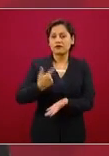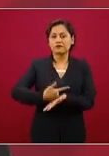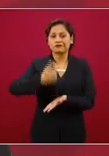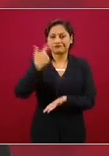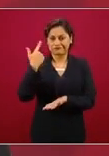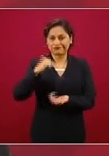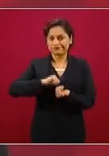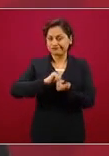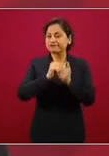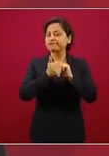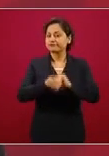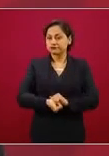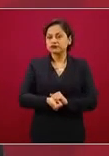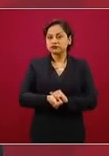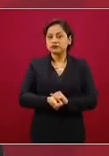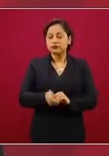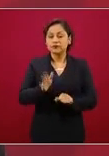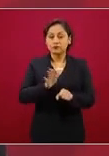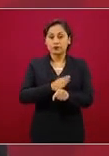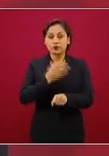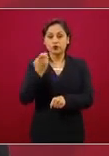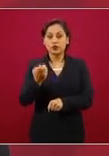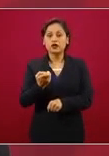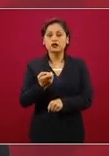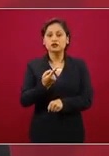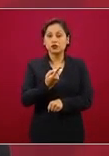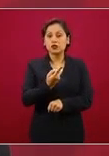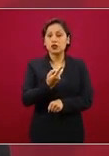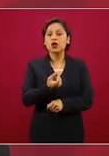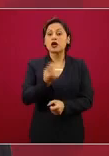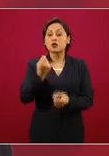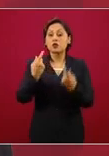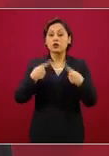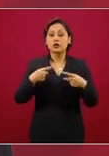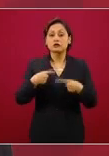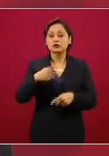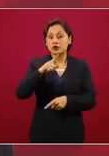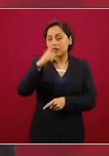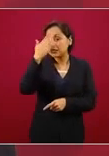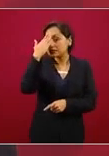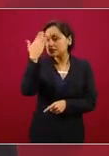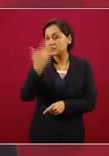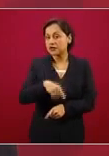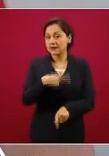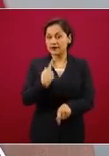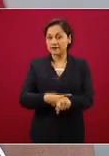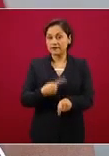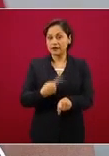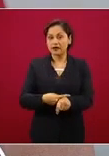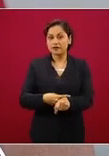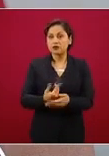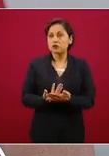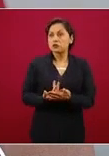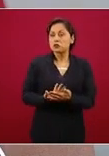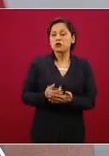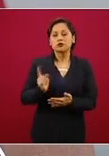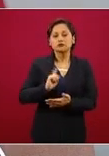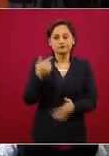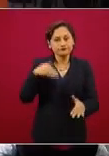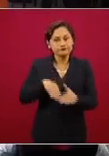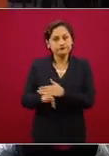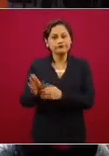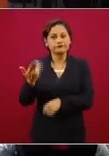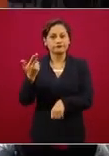en estas personas no deberían esperar para recibir atención médica si presentan síntomas de COVID. La